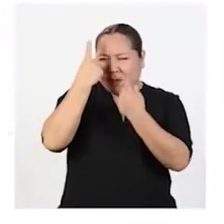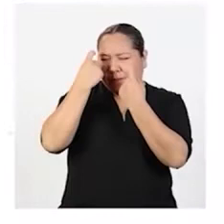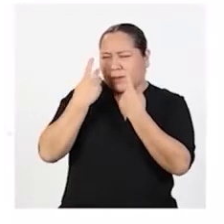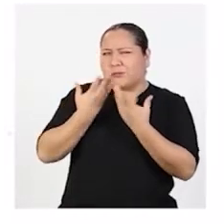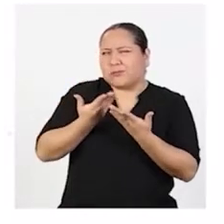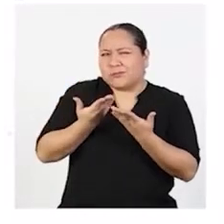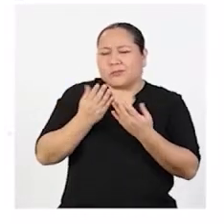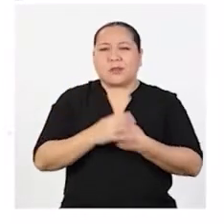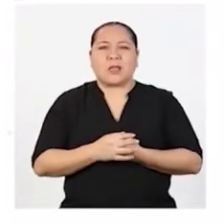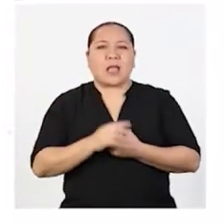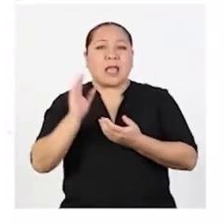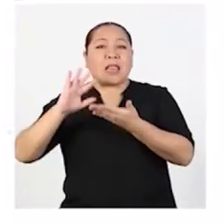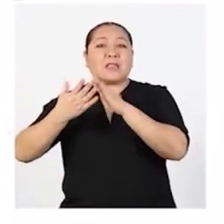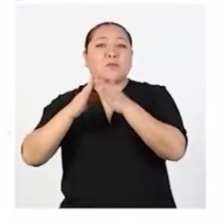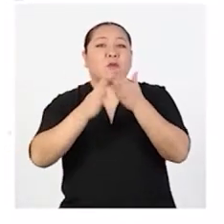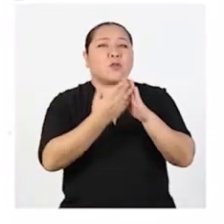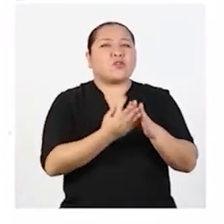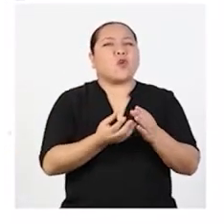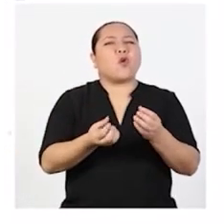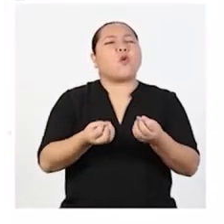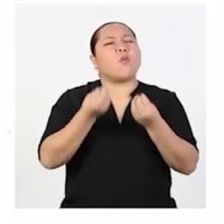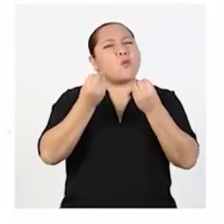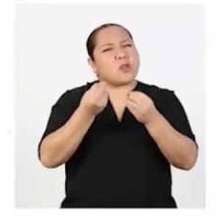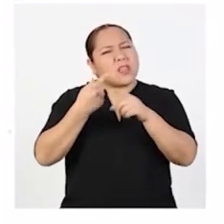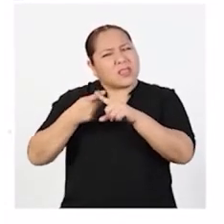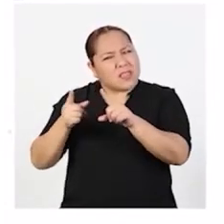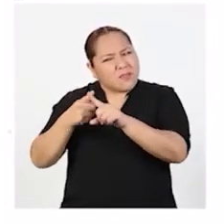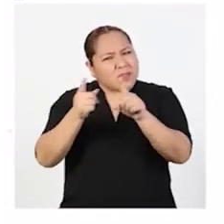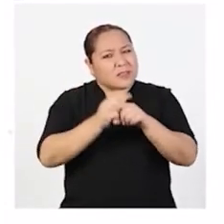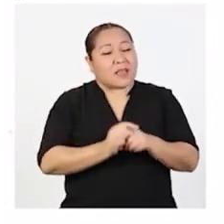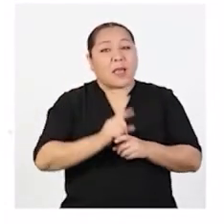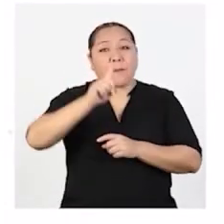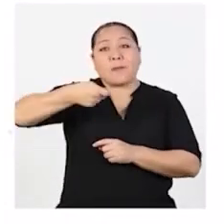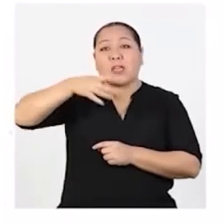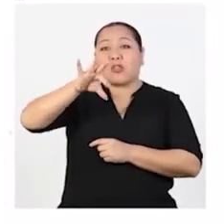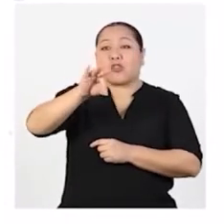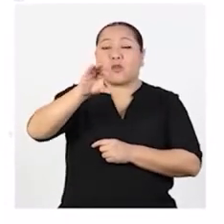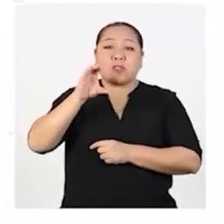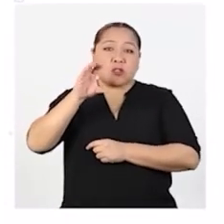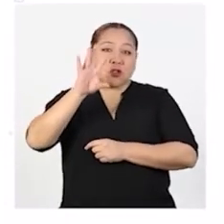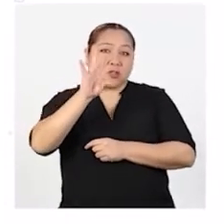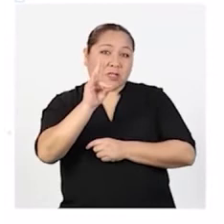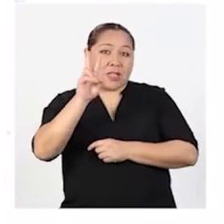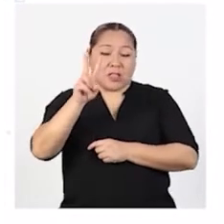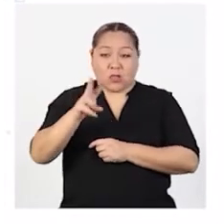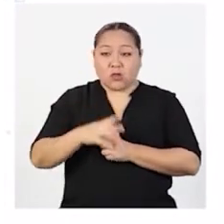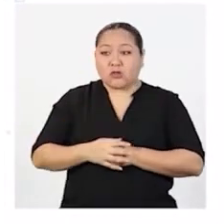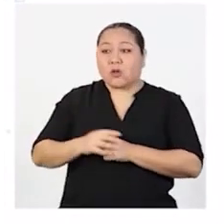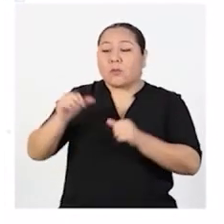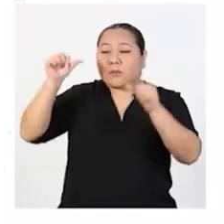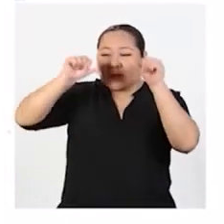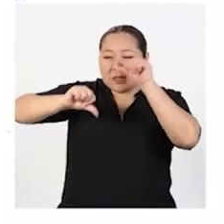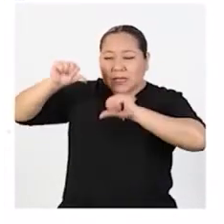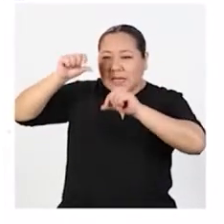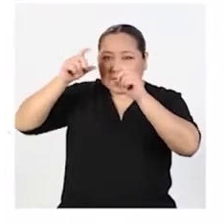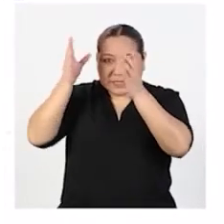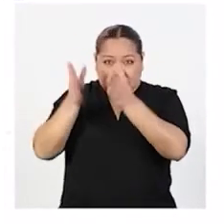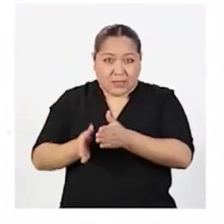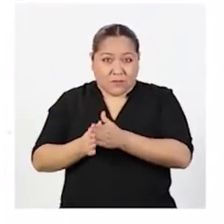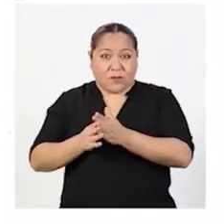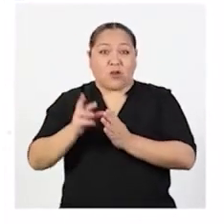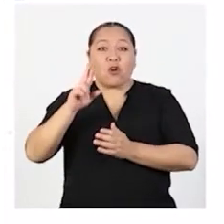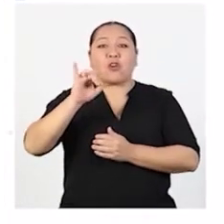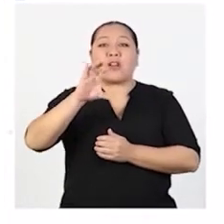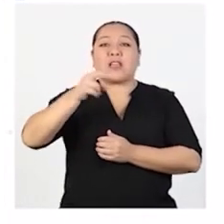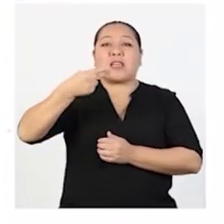¿Y las poblaciones qué tan diversas son? En 1972, el genetista Richard Lewontin publicó un estudio en